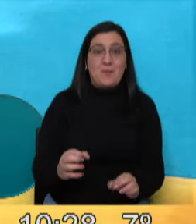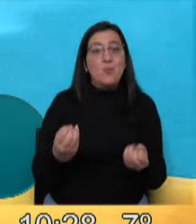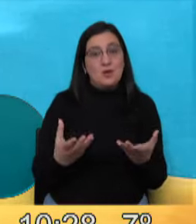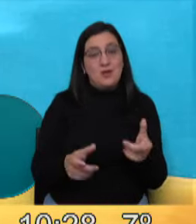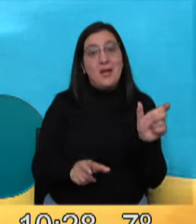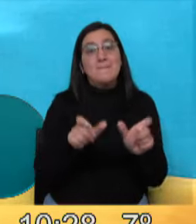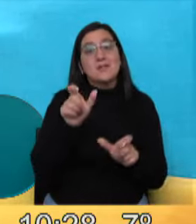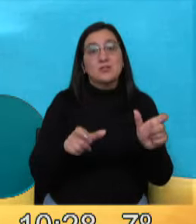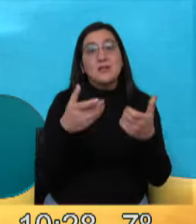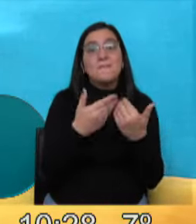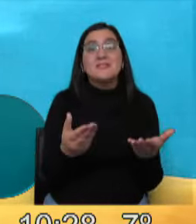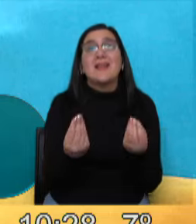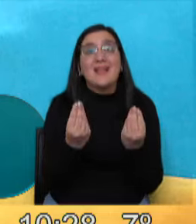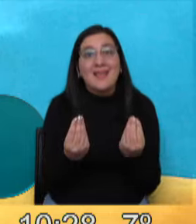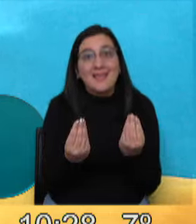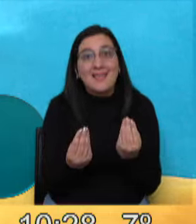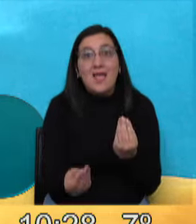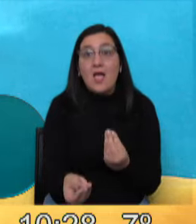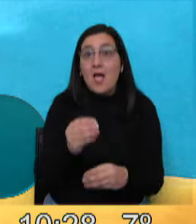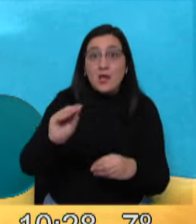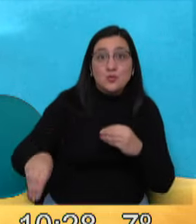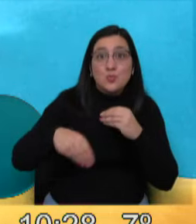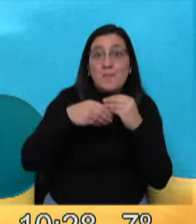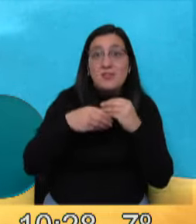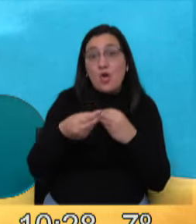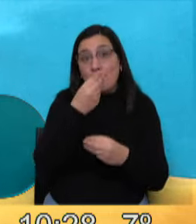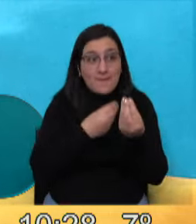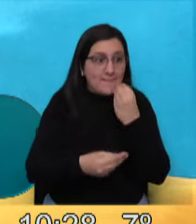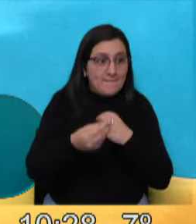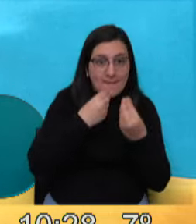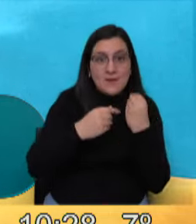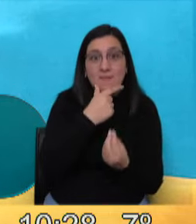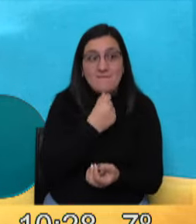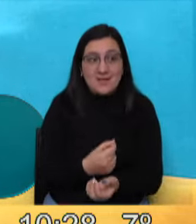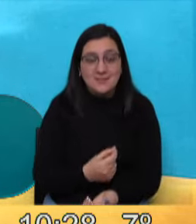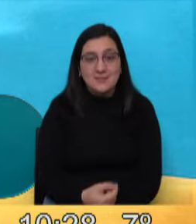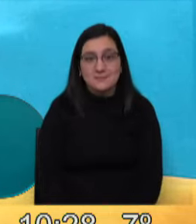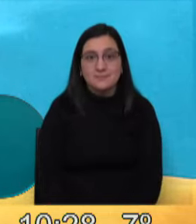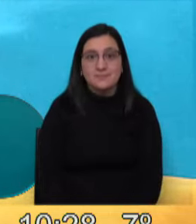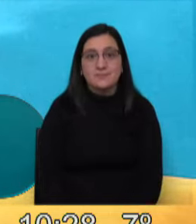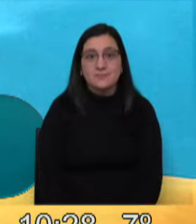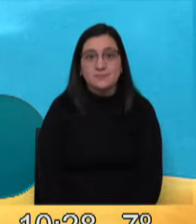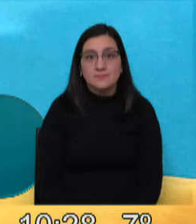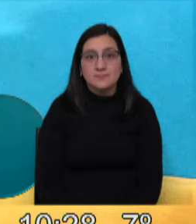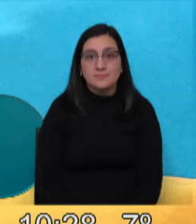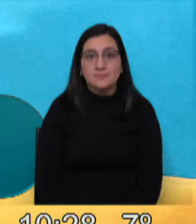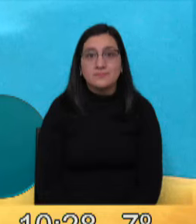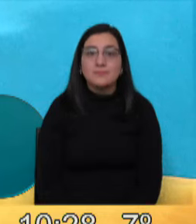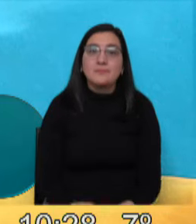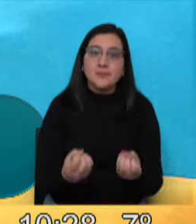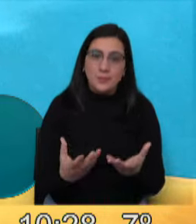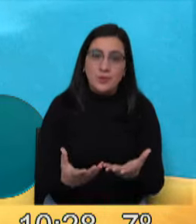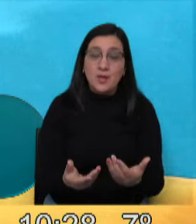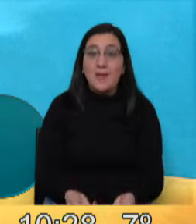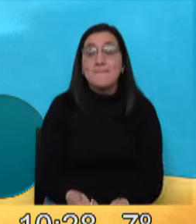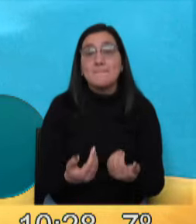personas empiezan a suplementarlo consumir. Porque es lo más fácil, ¿no? El atajo. Resultados insostenibles, atajo. Bien.